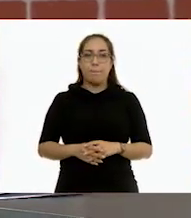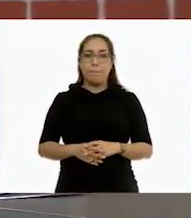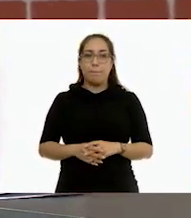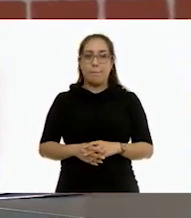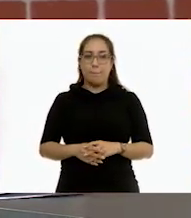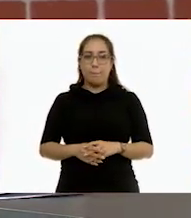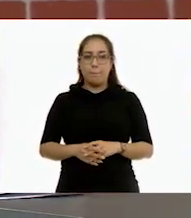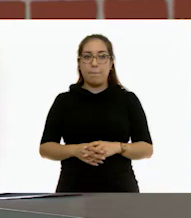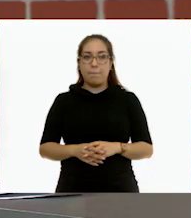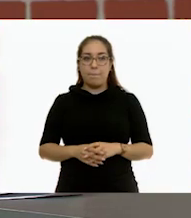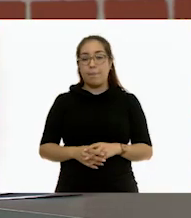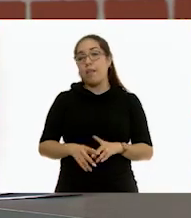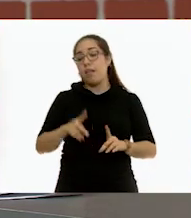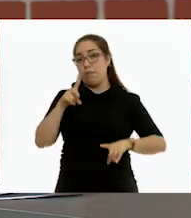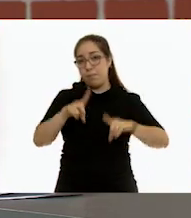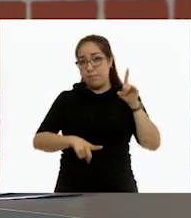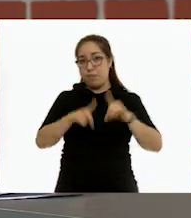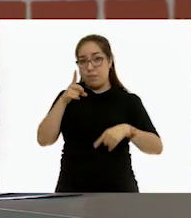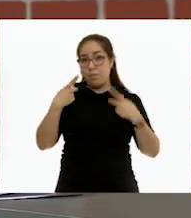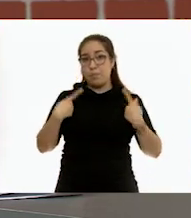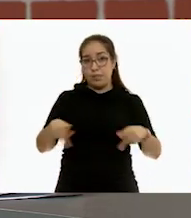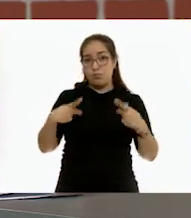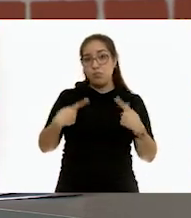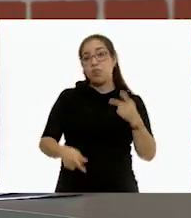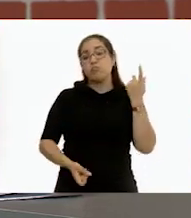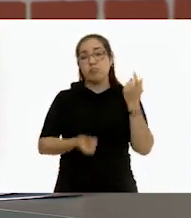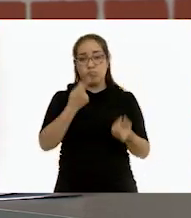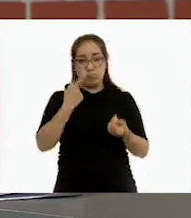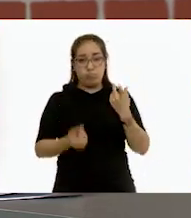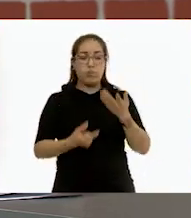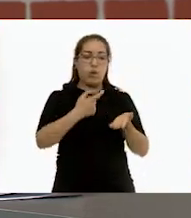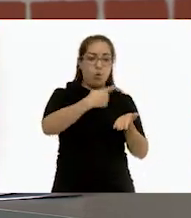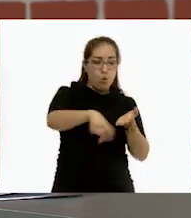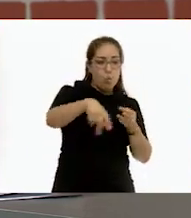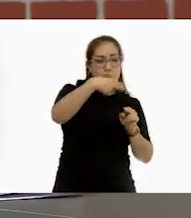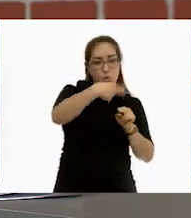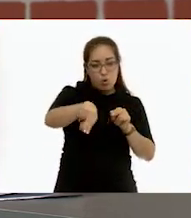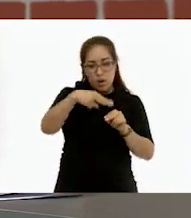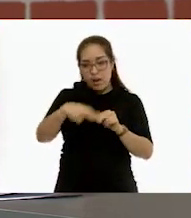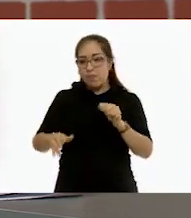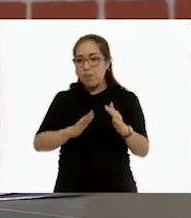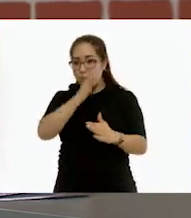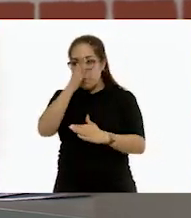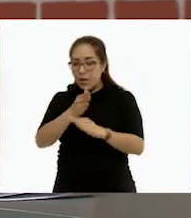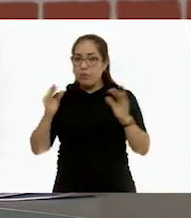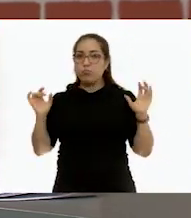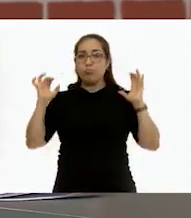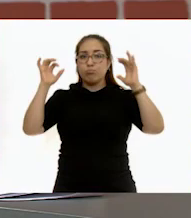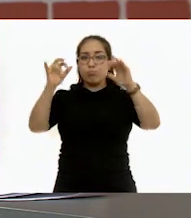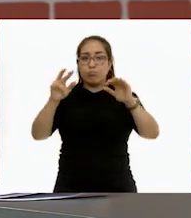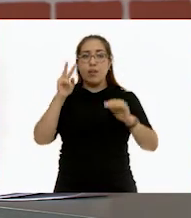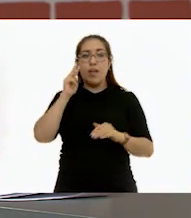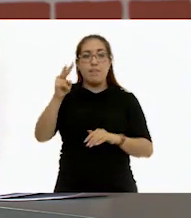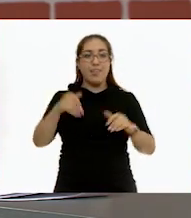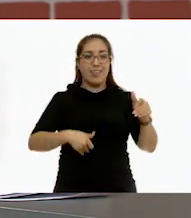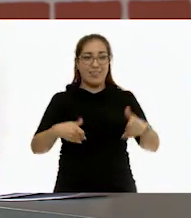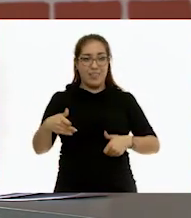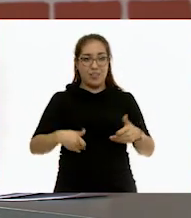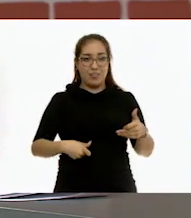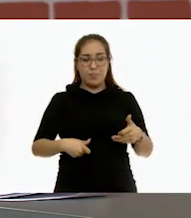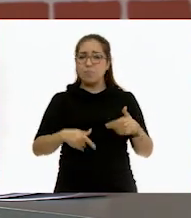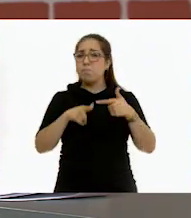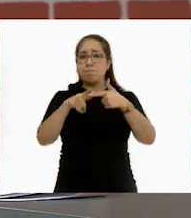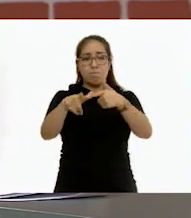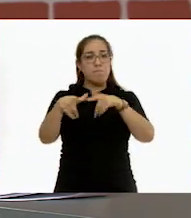depende de muchas personas que intervienen en esto. Entonces, vamos a seguir trabajando en esto, pero creo que es